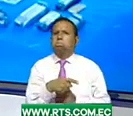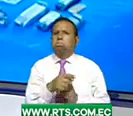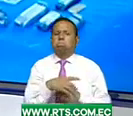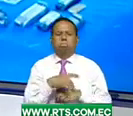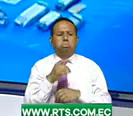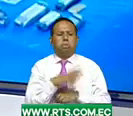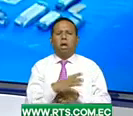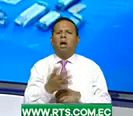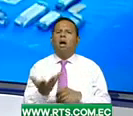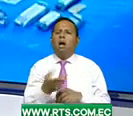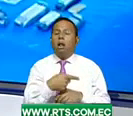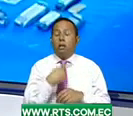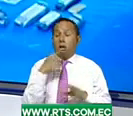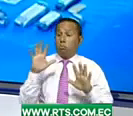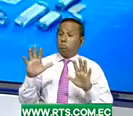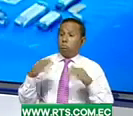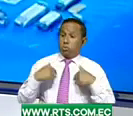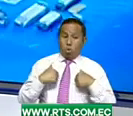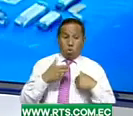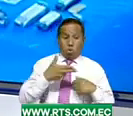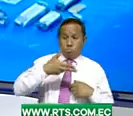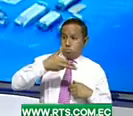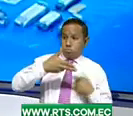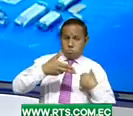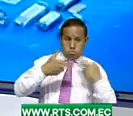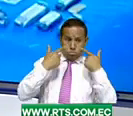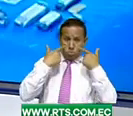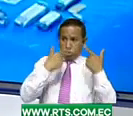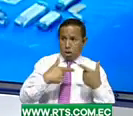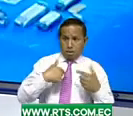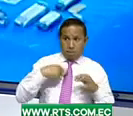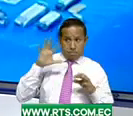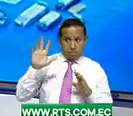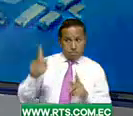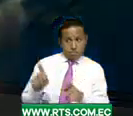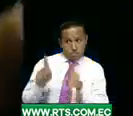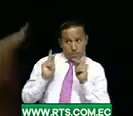supuestos permisos de las armas que estaban bajo su cuidado.